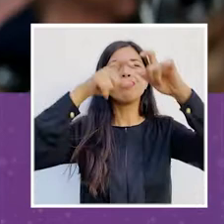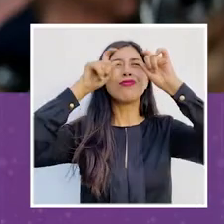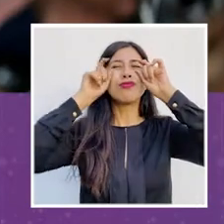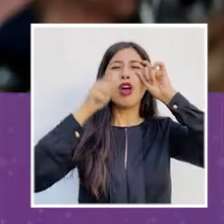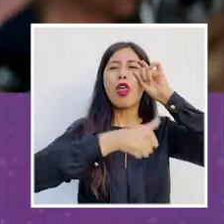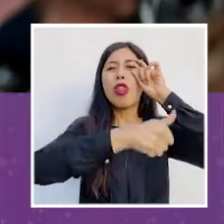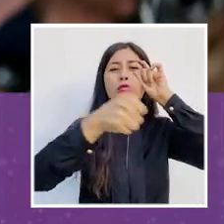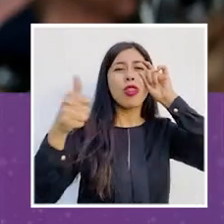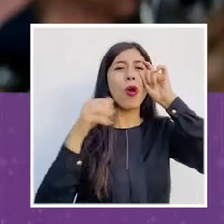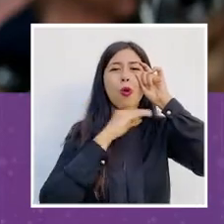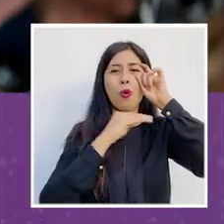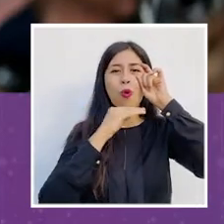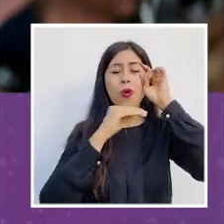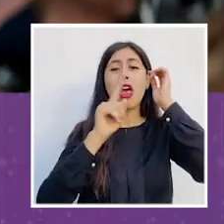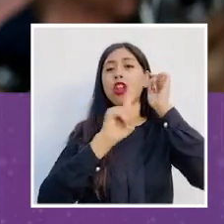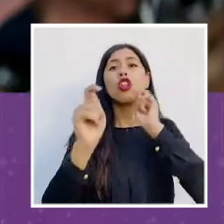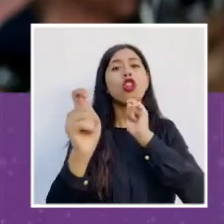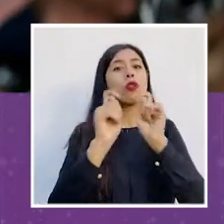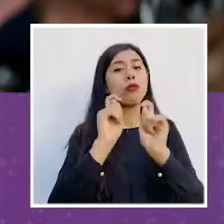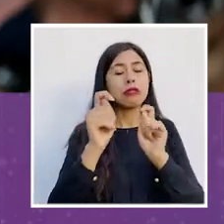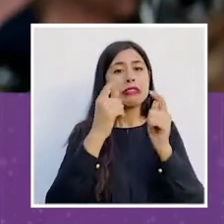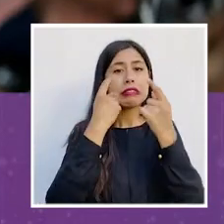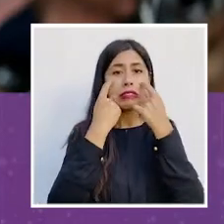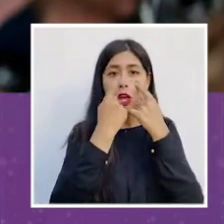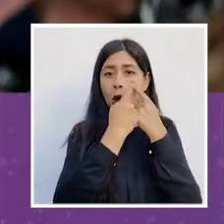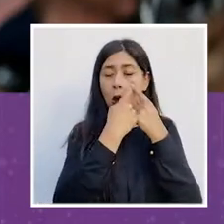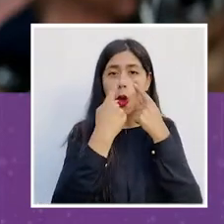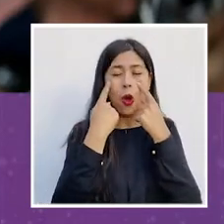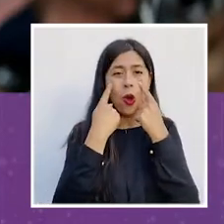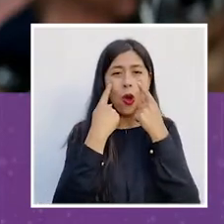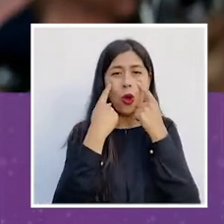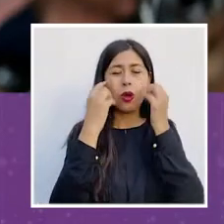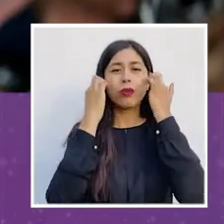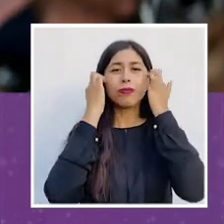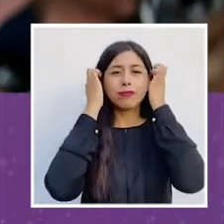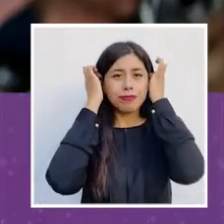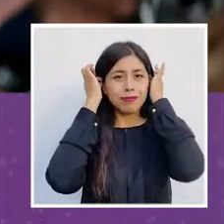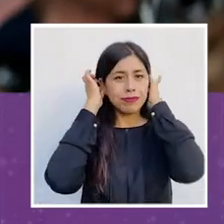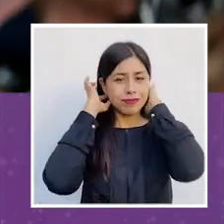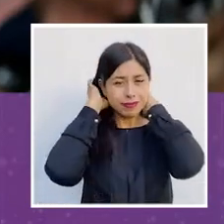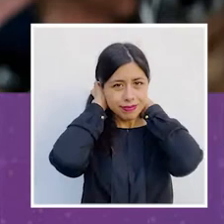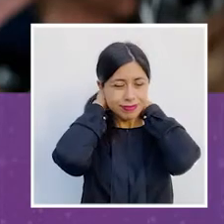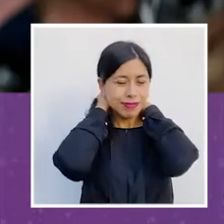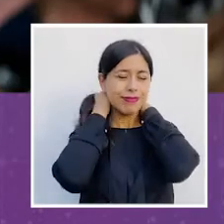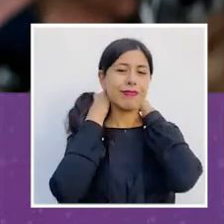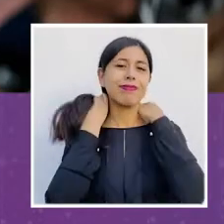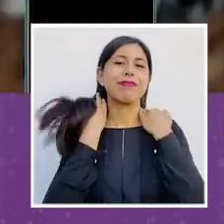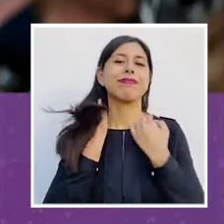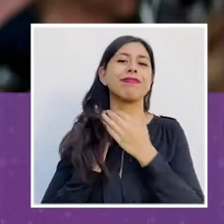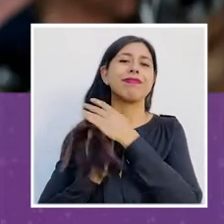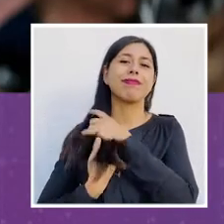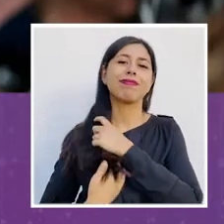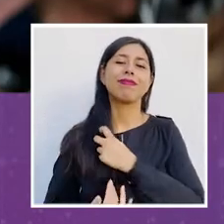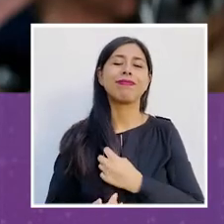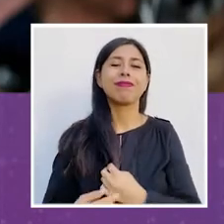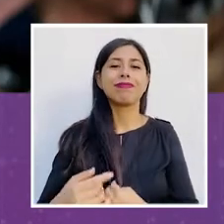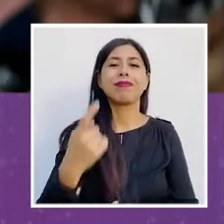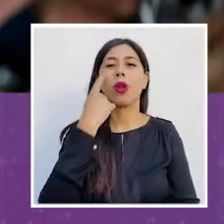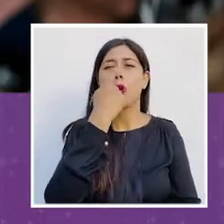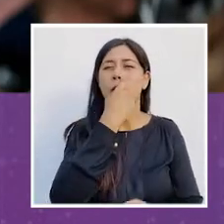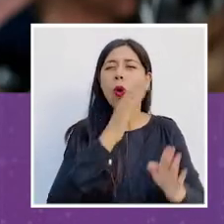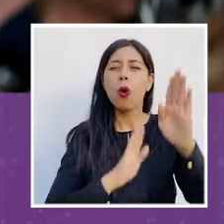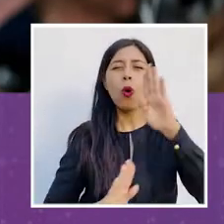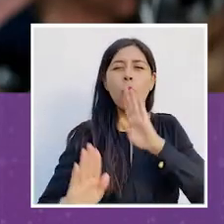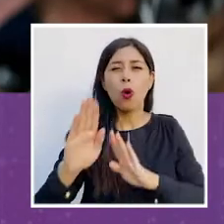lentes especiales para no dañar su visión, sus ojos, su